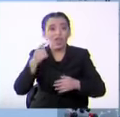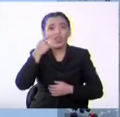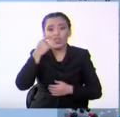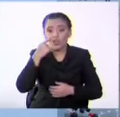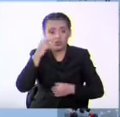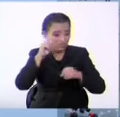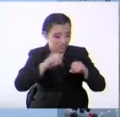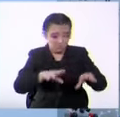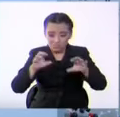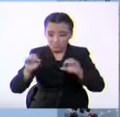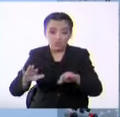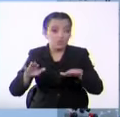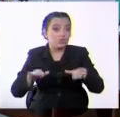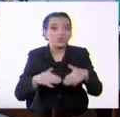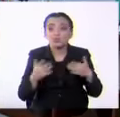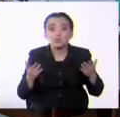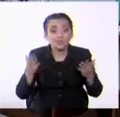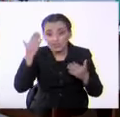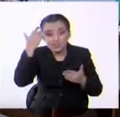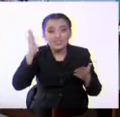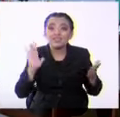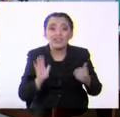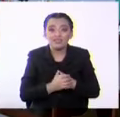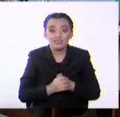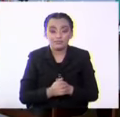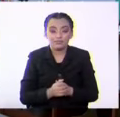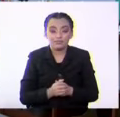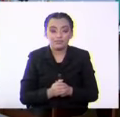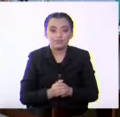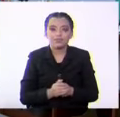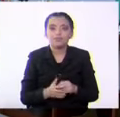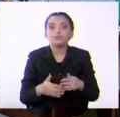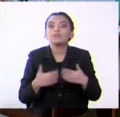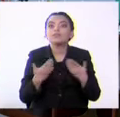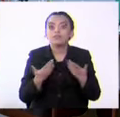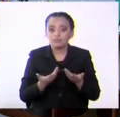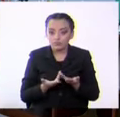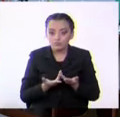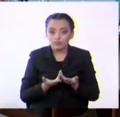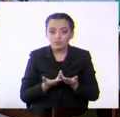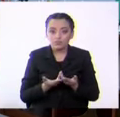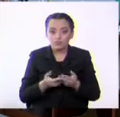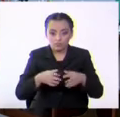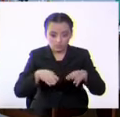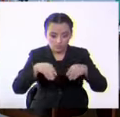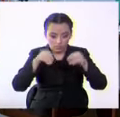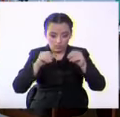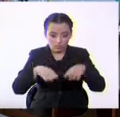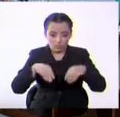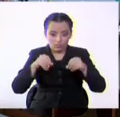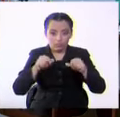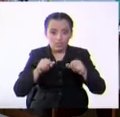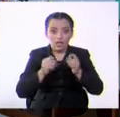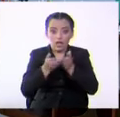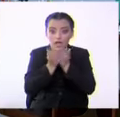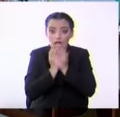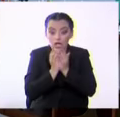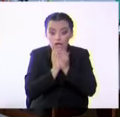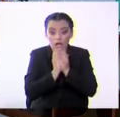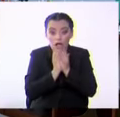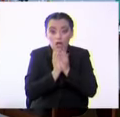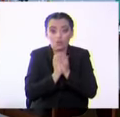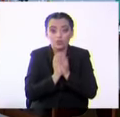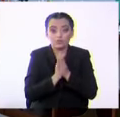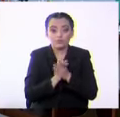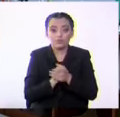depositarlos. Pero además no solo se contamina el suelo, también se pueden contaminar las aguas en un fenómeno o proceso que se